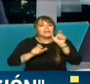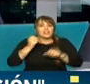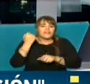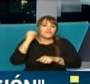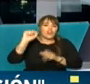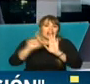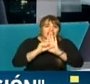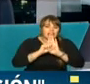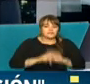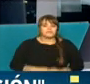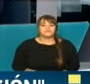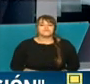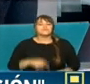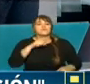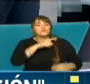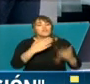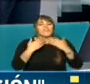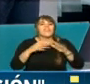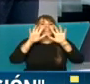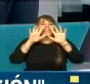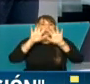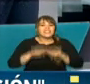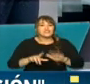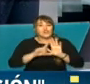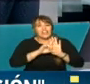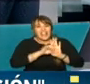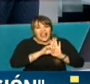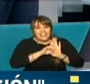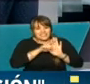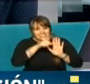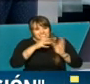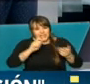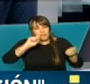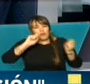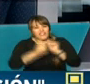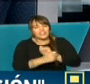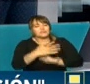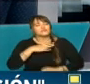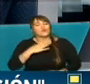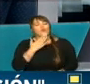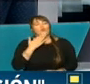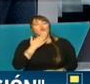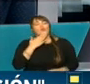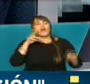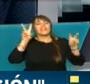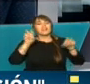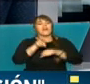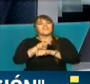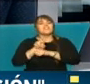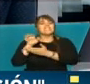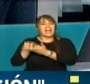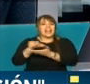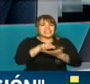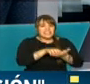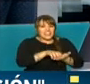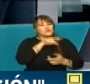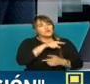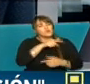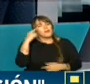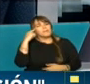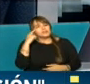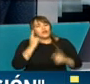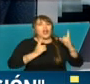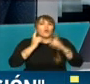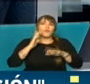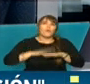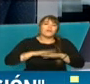Usted hablaba de la modificación de textos legales. Esto me lleva a preguntarle una duda con respecto al tema de la Fiscalía. ¿Usted ha pensado en algún momento que la